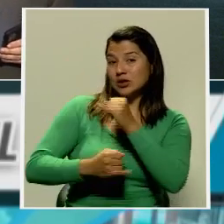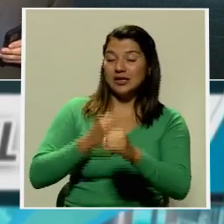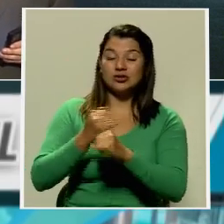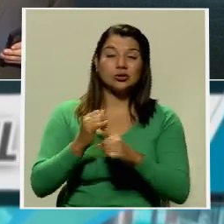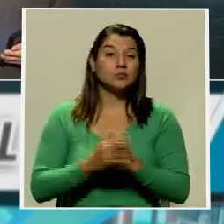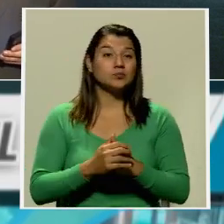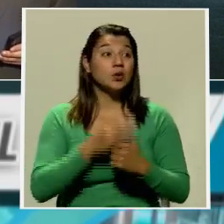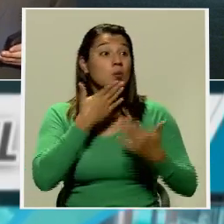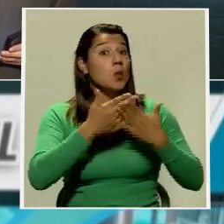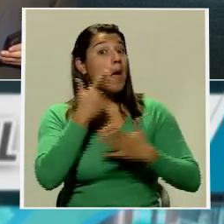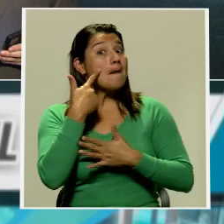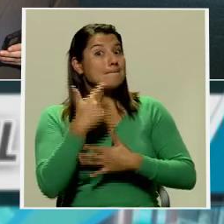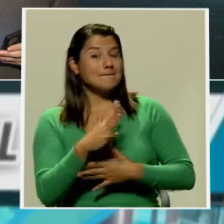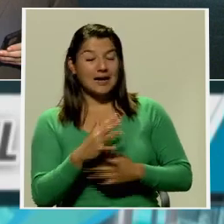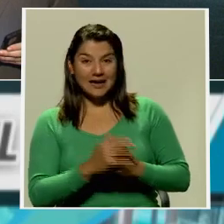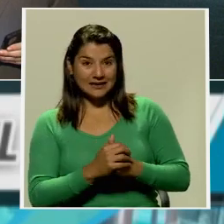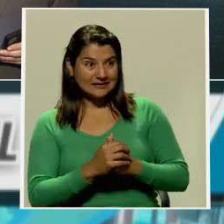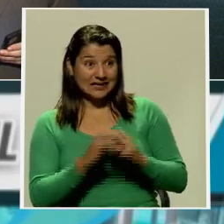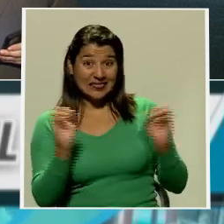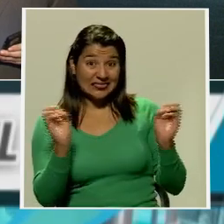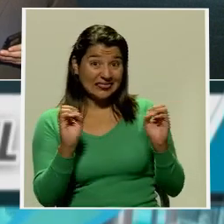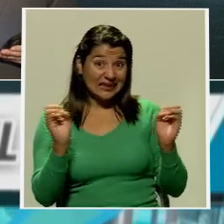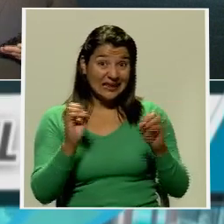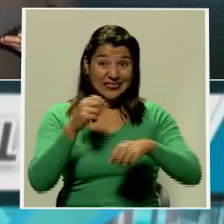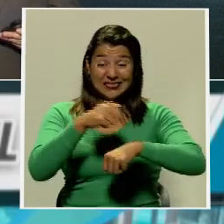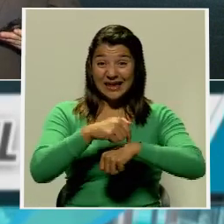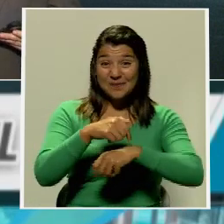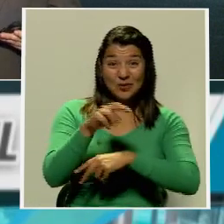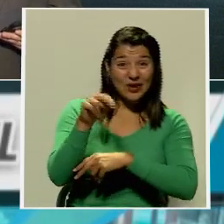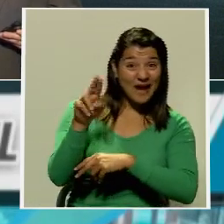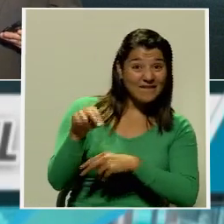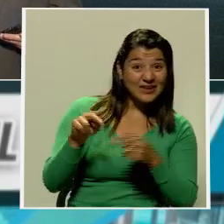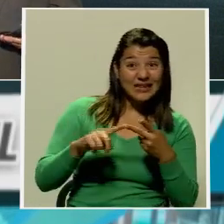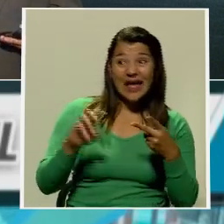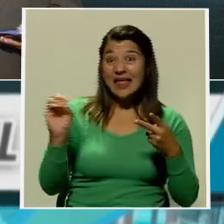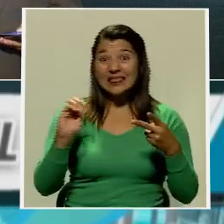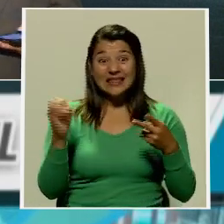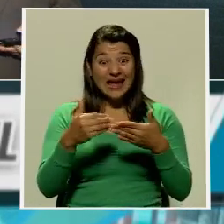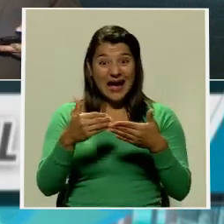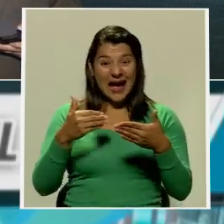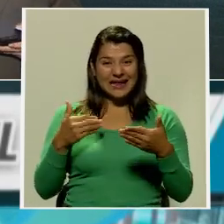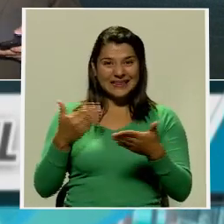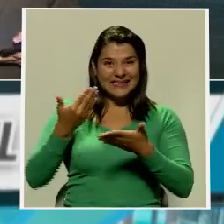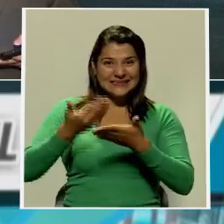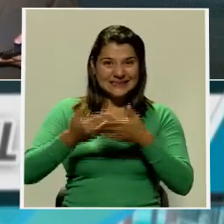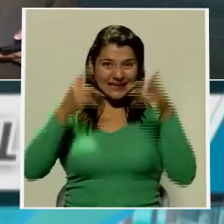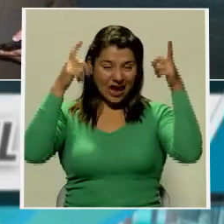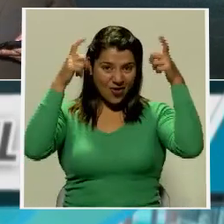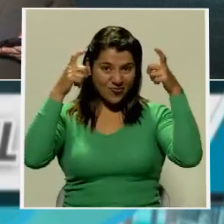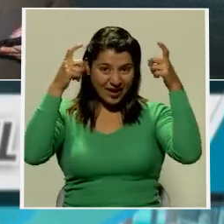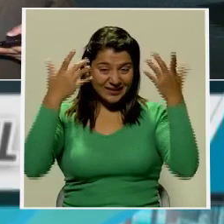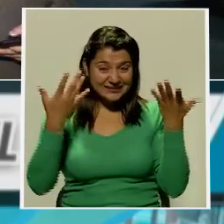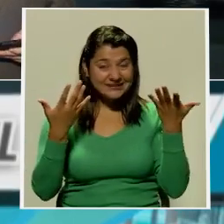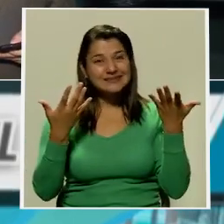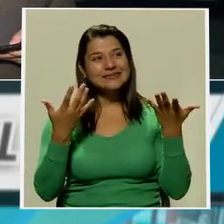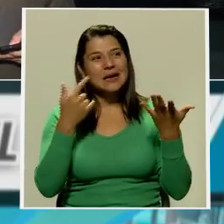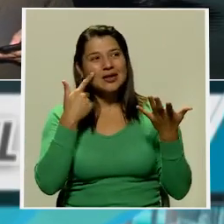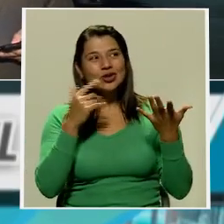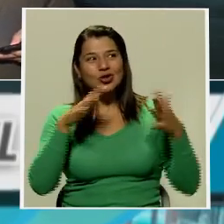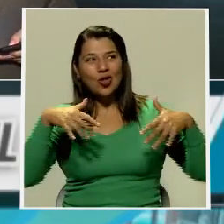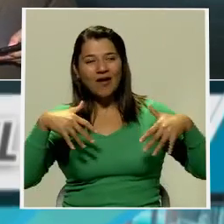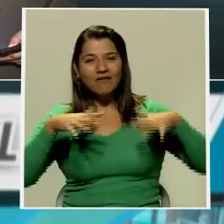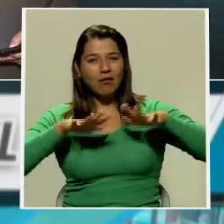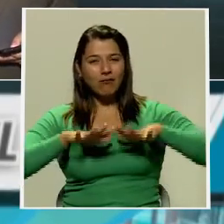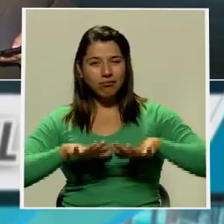Bueno, parece que ni el ambiente navideño ni la víspera de Reyes ha logrado alivianar un poco la